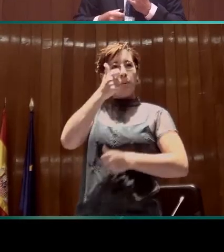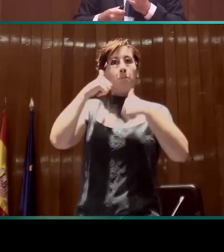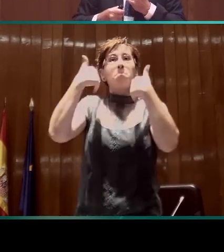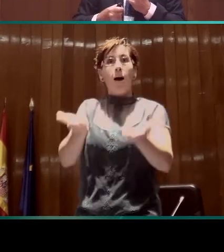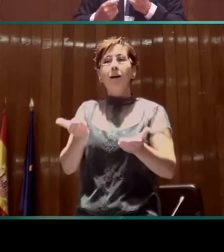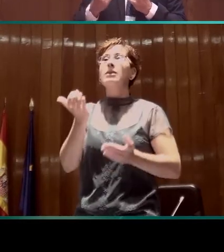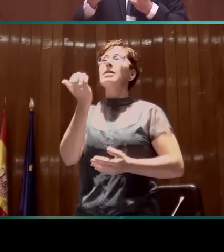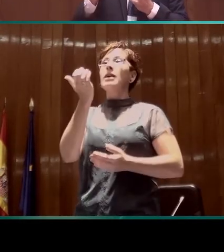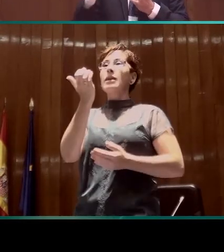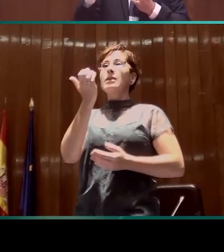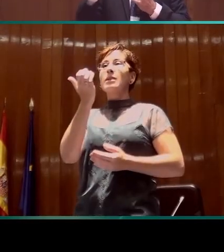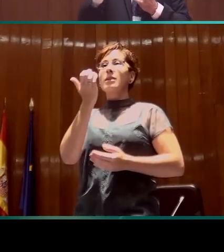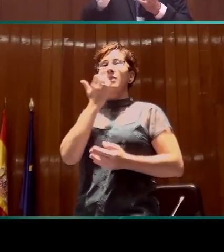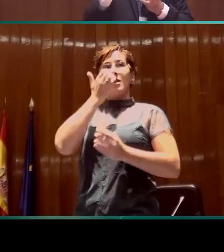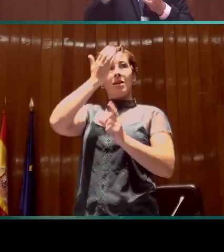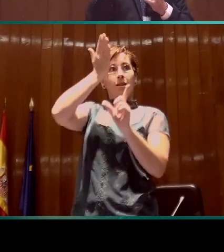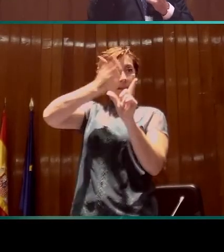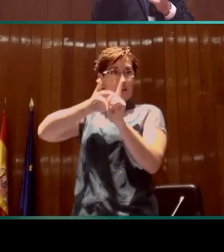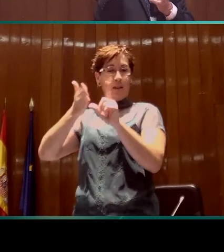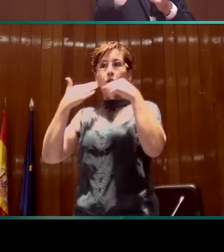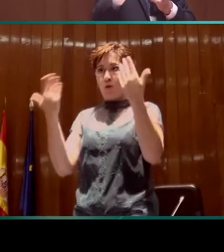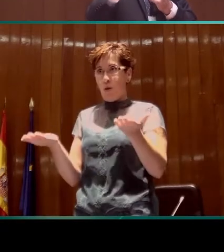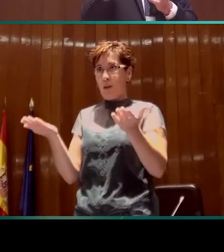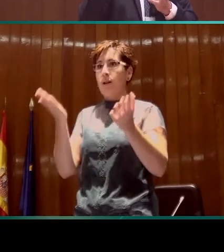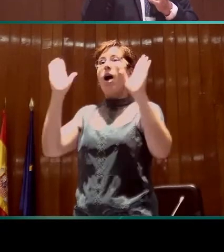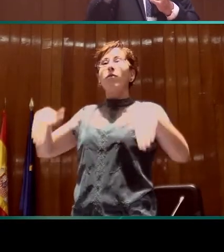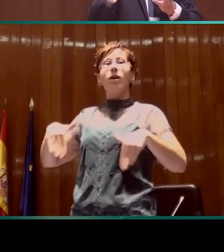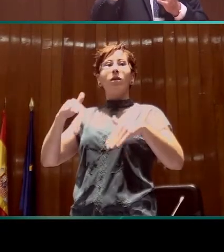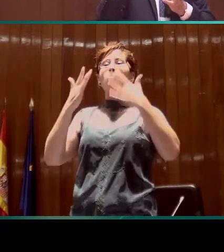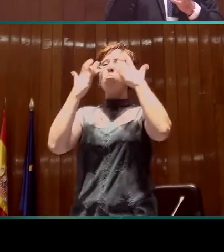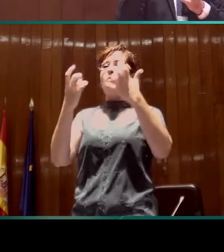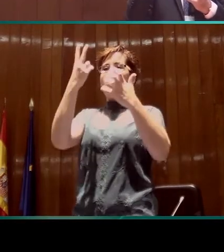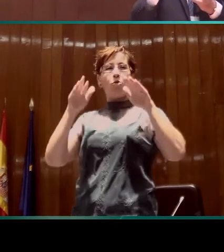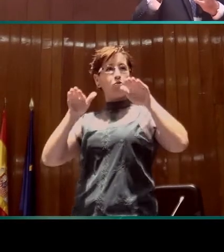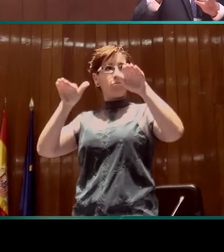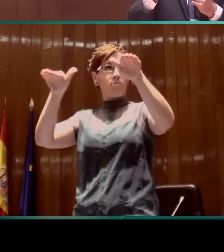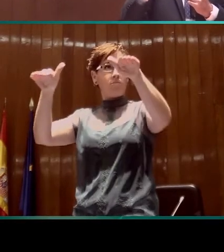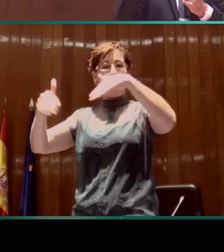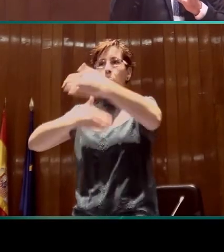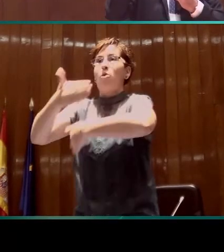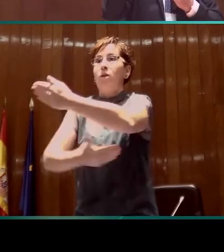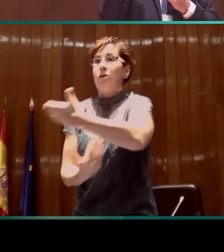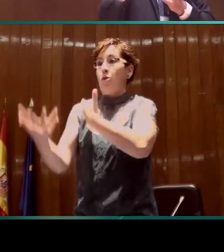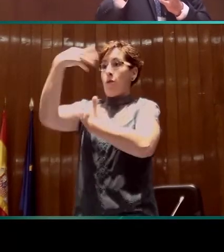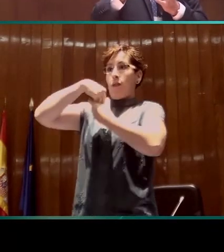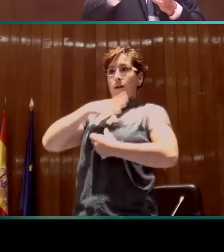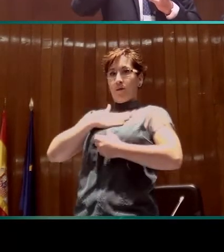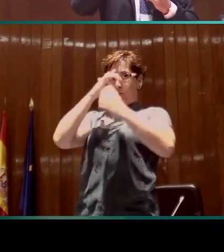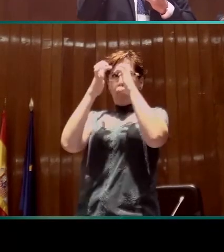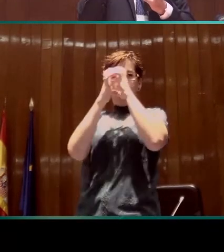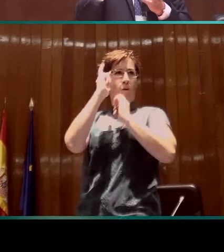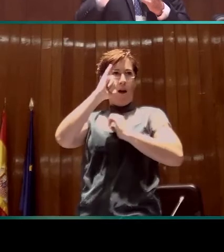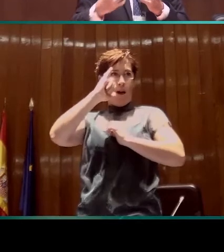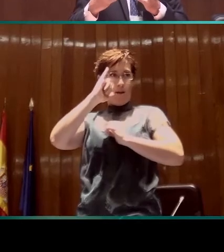cuando tenemos la rima. Entonces, tenemos probablemente dos procesos que están ocurriendo en nuestro cerebro